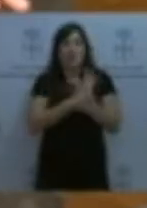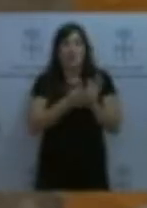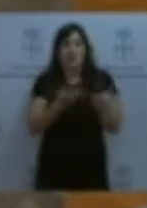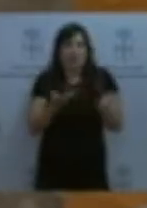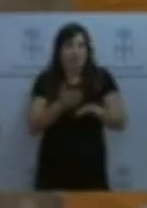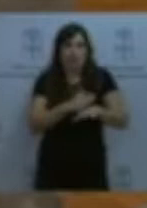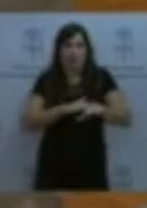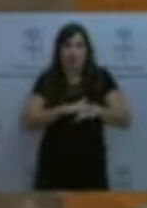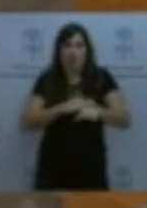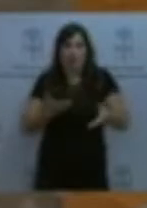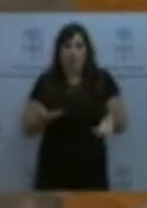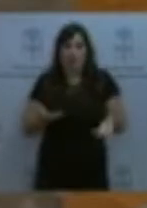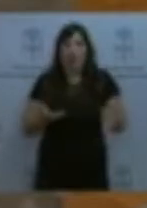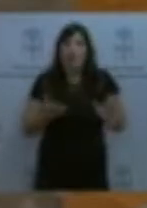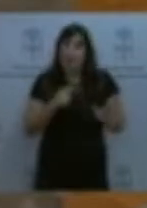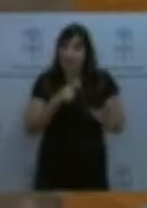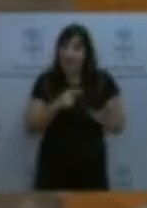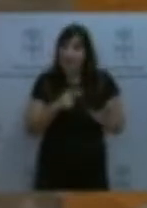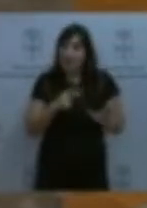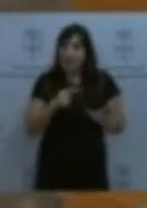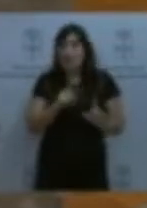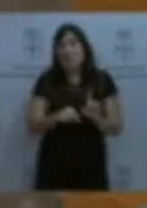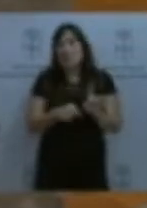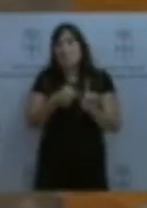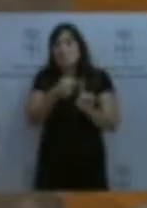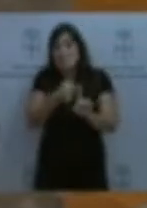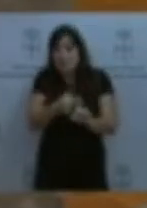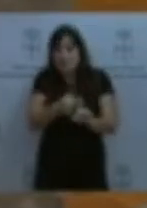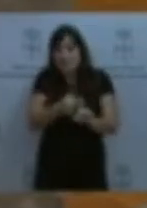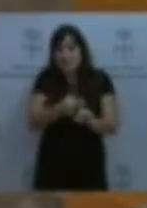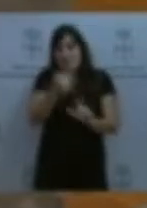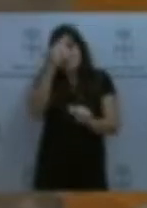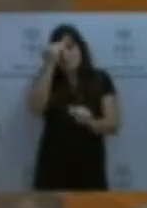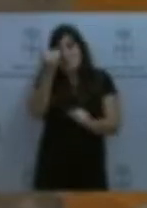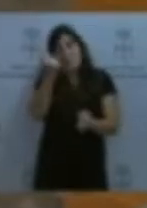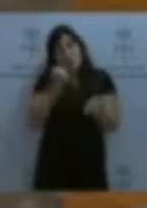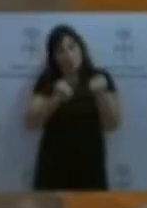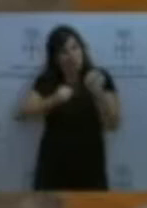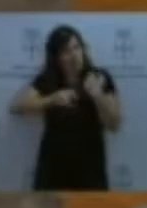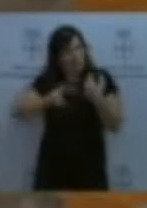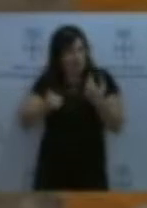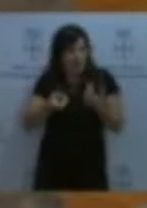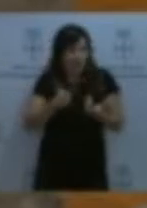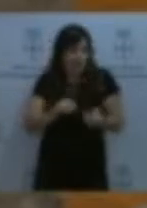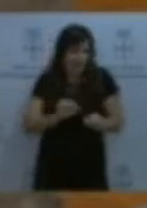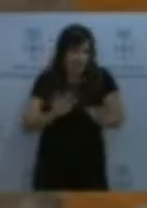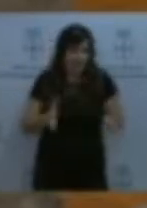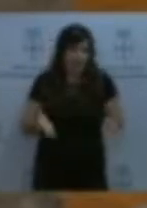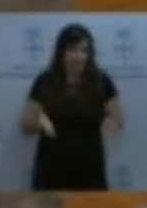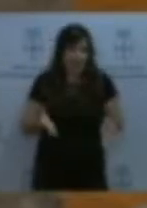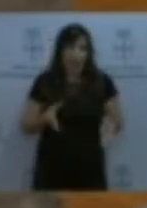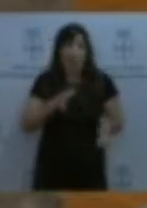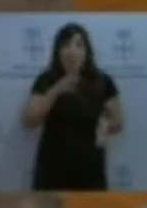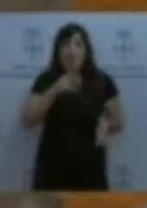que ir acompañado de la correspondiente memoria económica, etcétera, que las implicaciones que tiene todo esto son de una